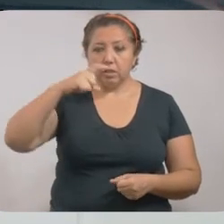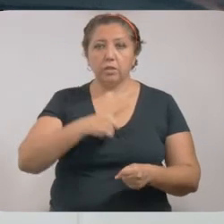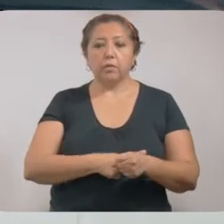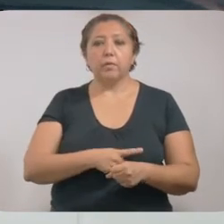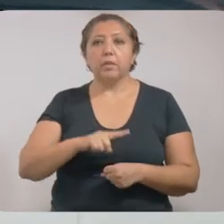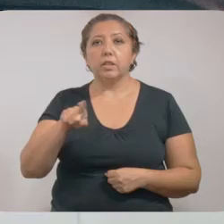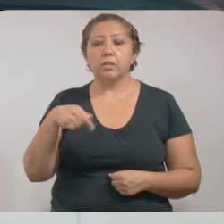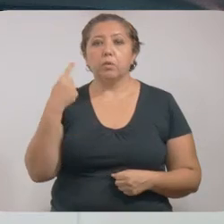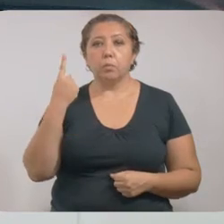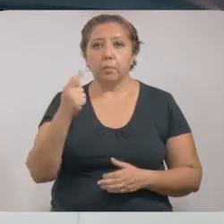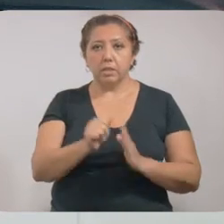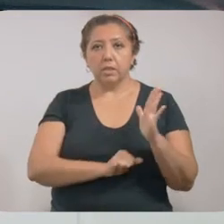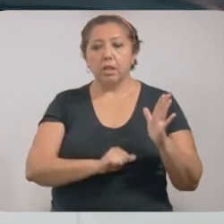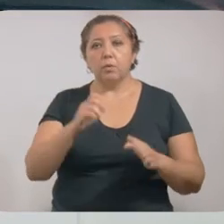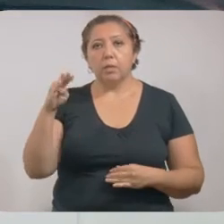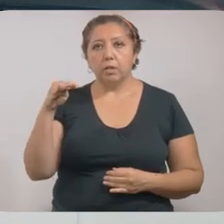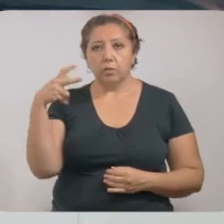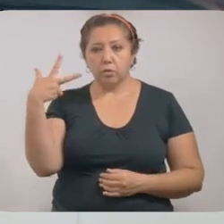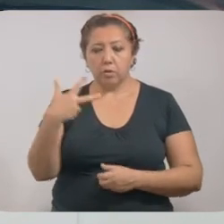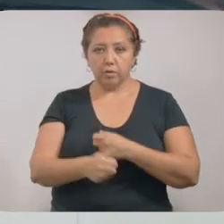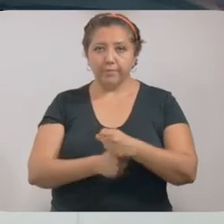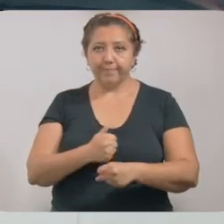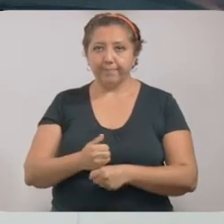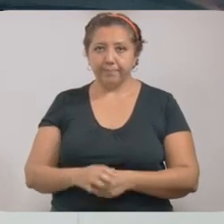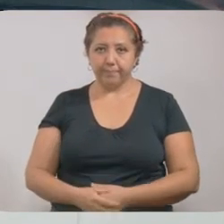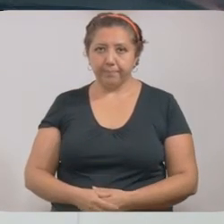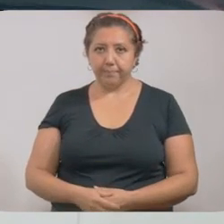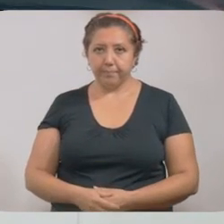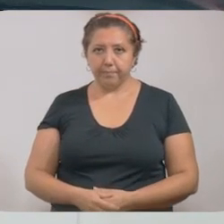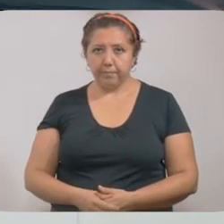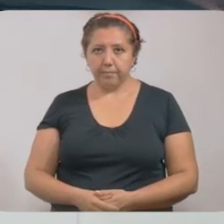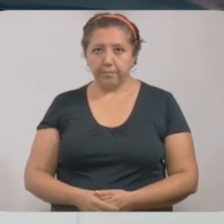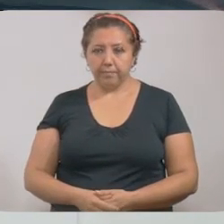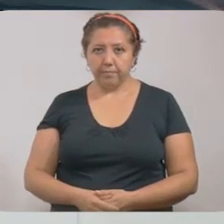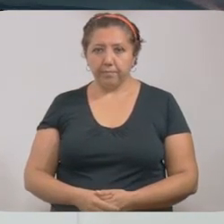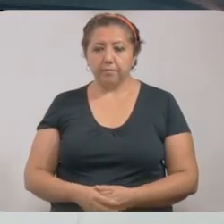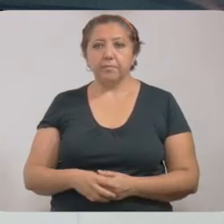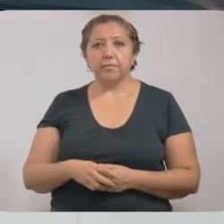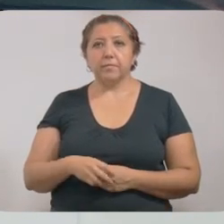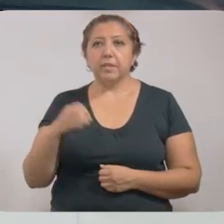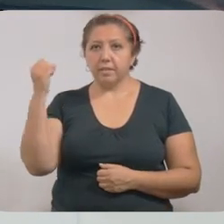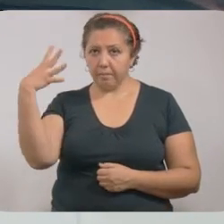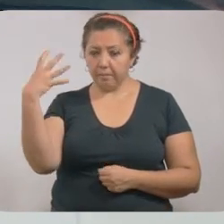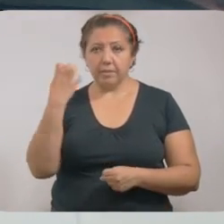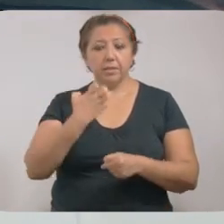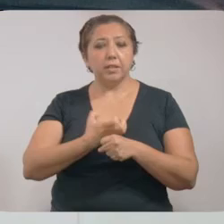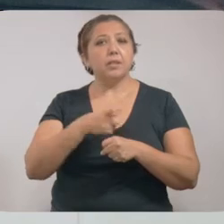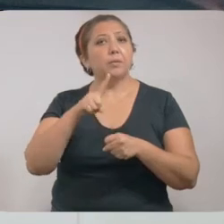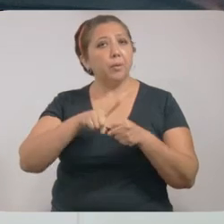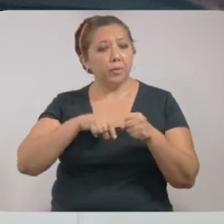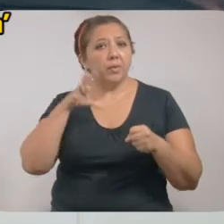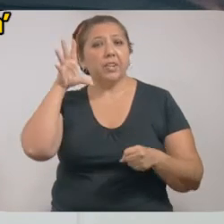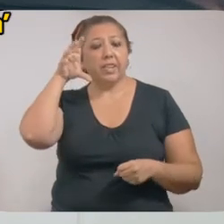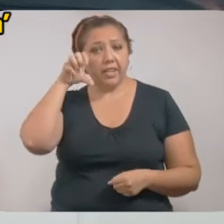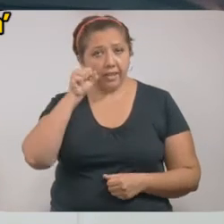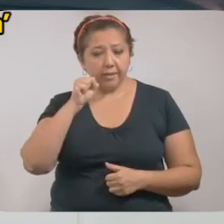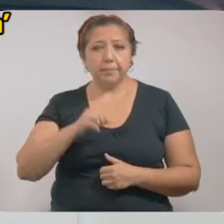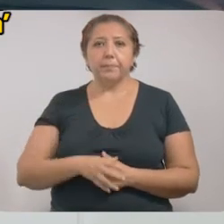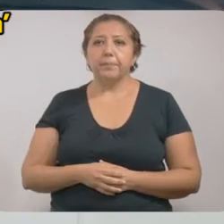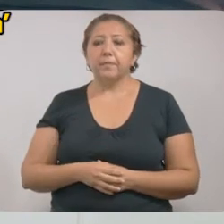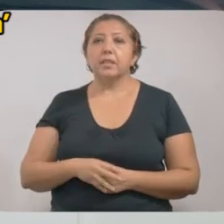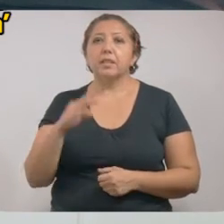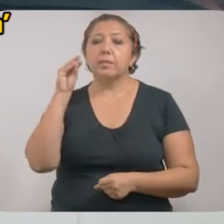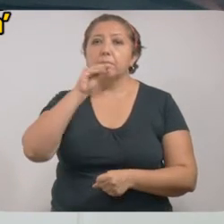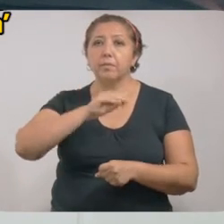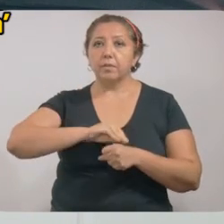casos confirmados es de un mes a 98 años. El semáforo estatal está en naranja. Se